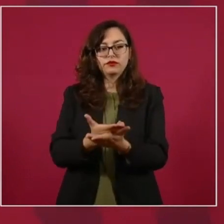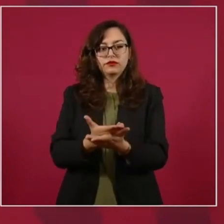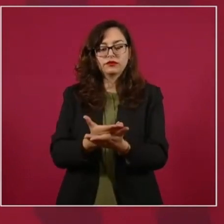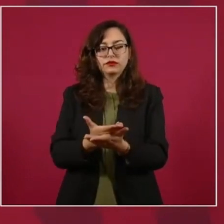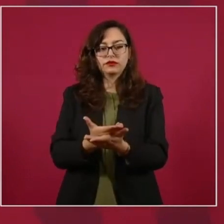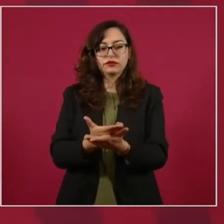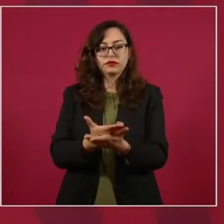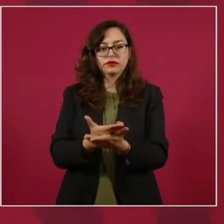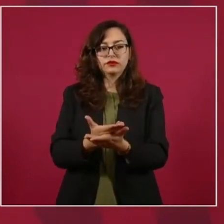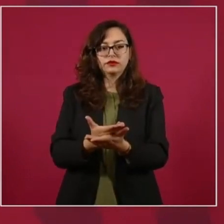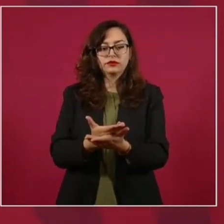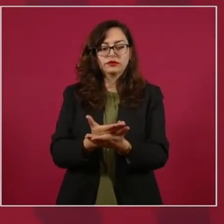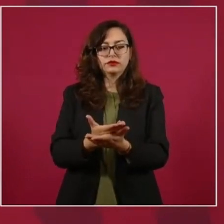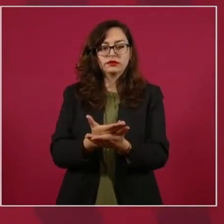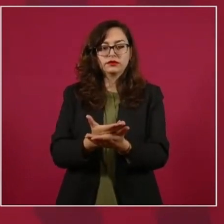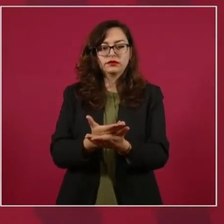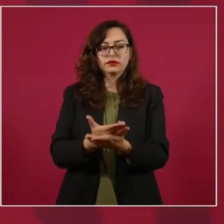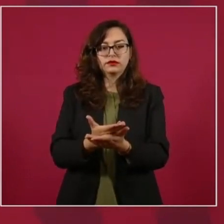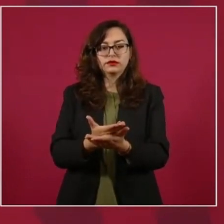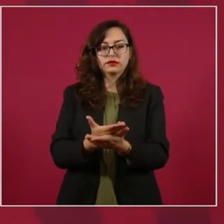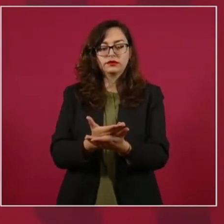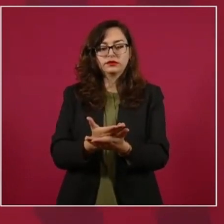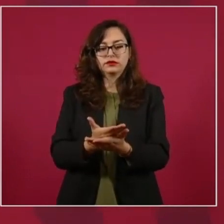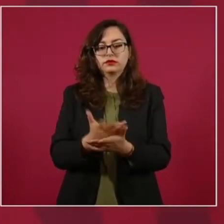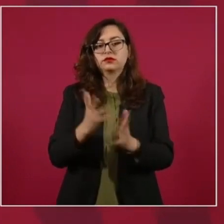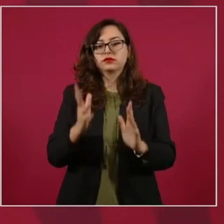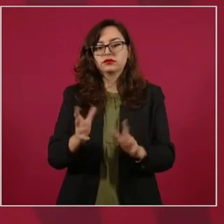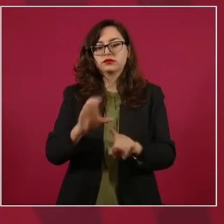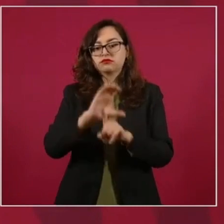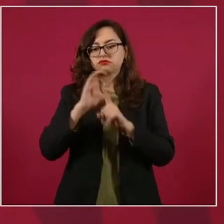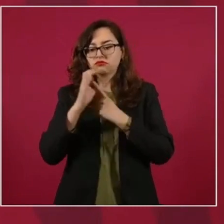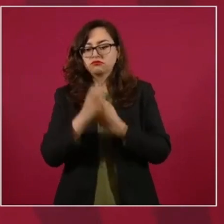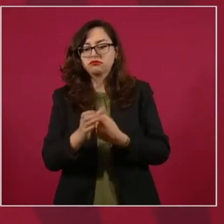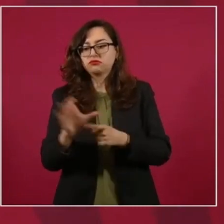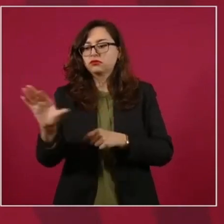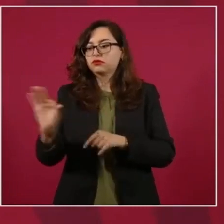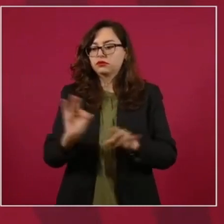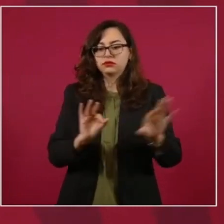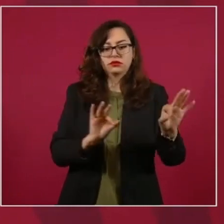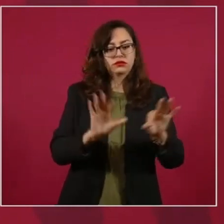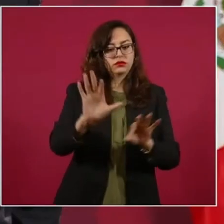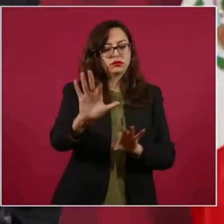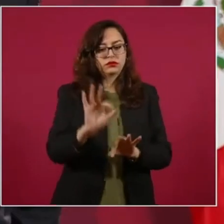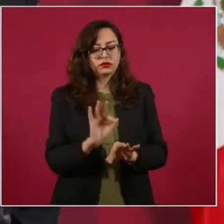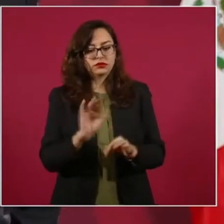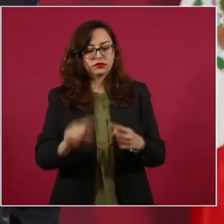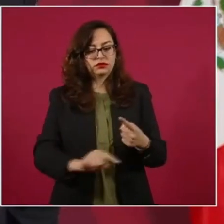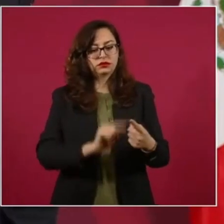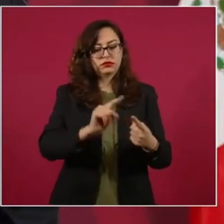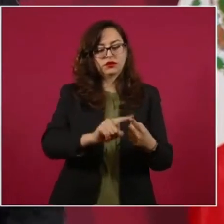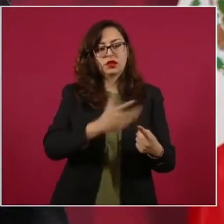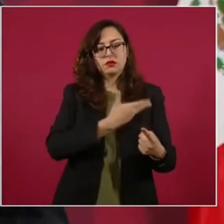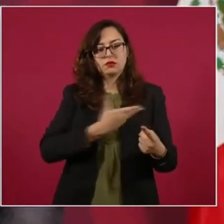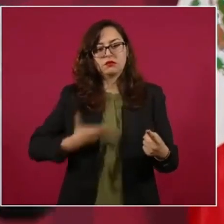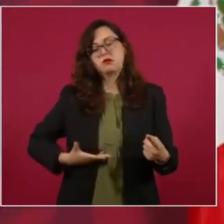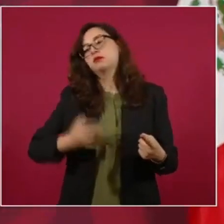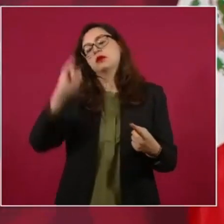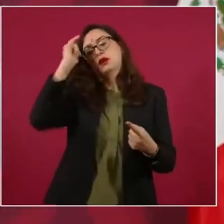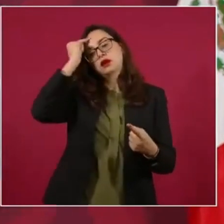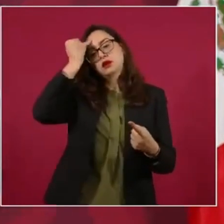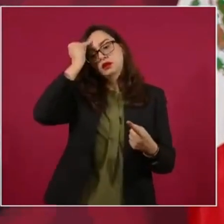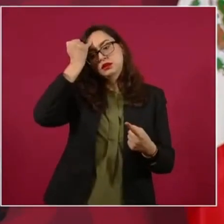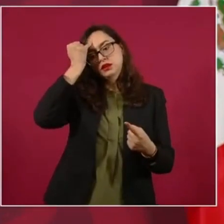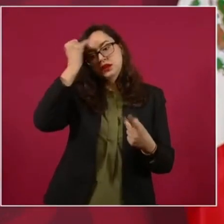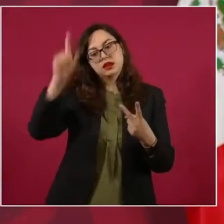el primer ministro Modi de la India, que el Papa Francisco, que